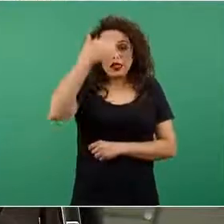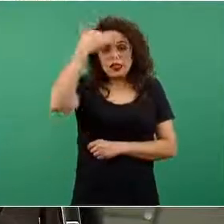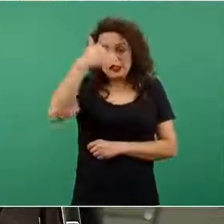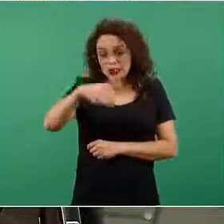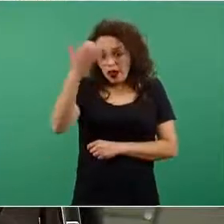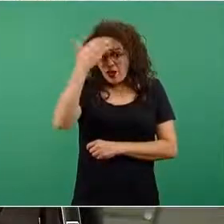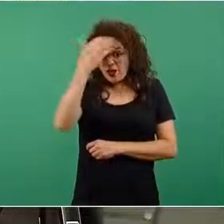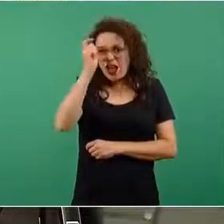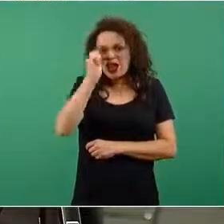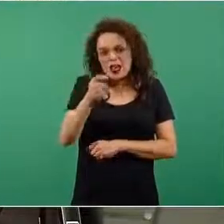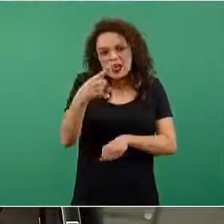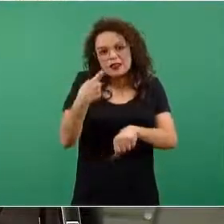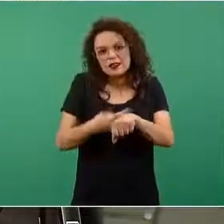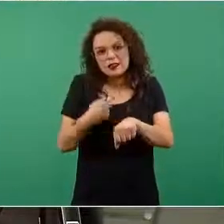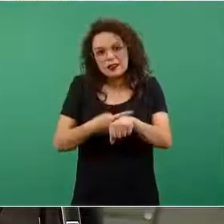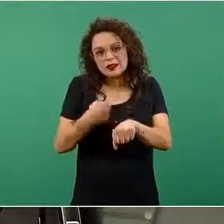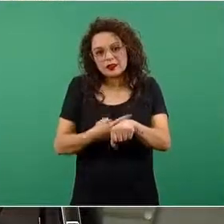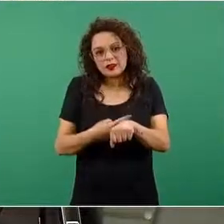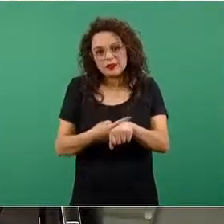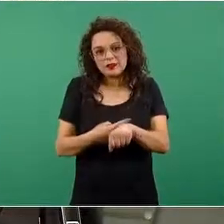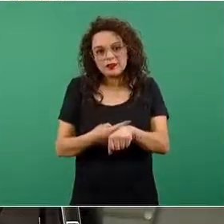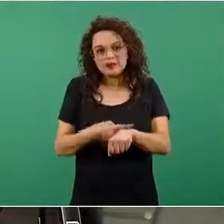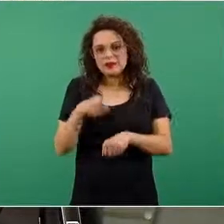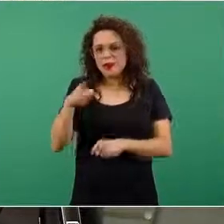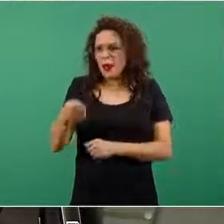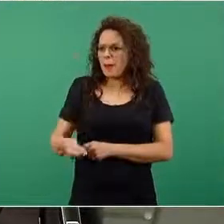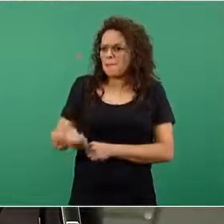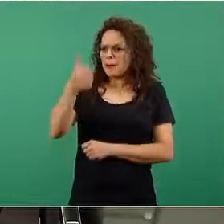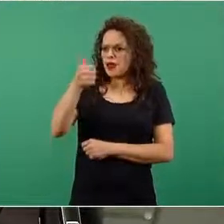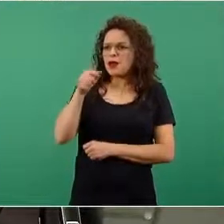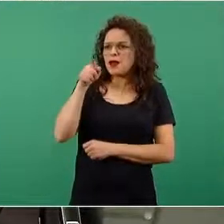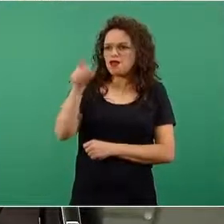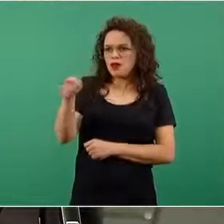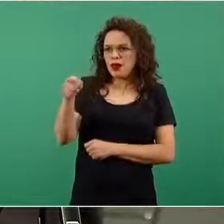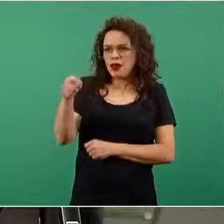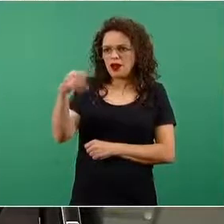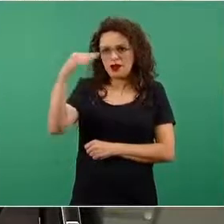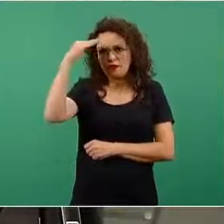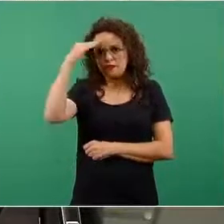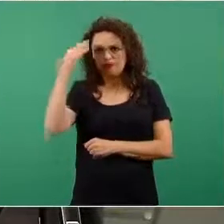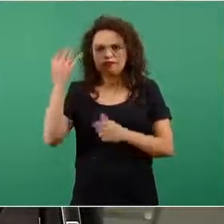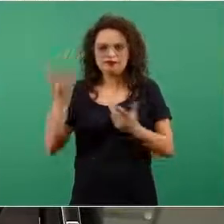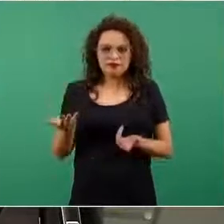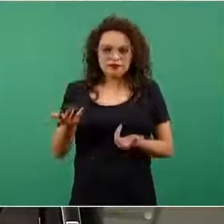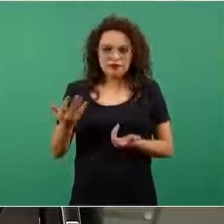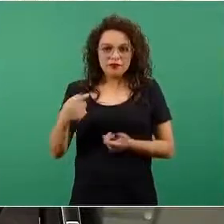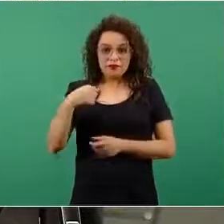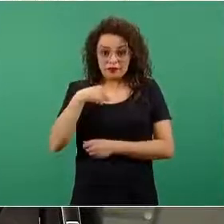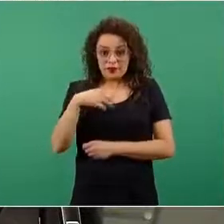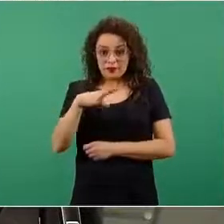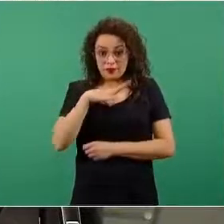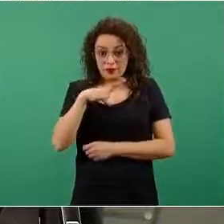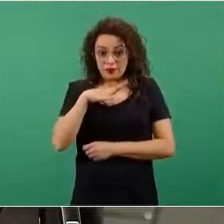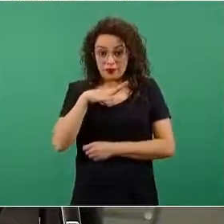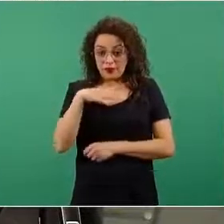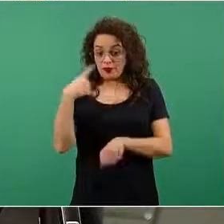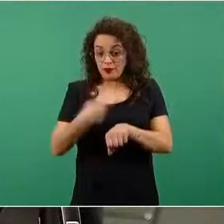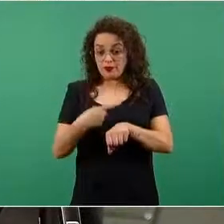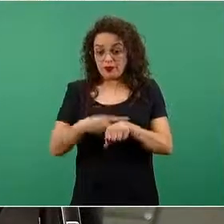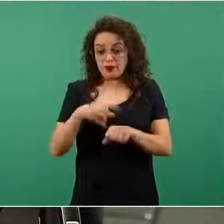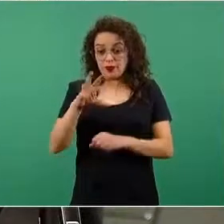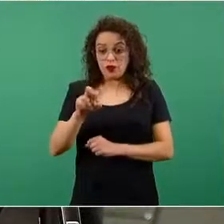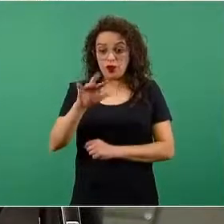enfermedad. ¿Qué le hizo suponer de primera instancia que usted estaba enfrentándose a la enfermedad de la